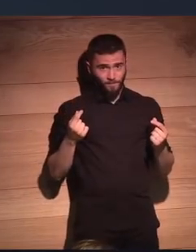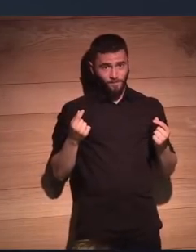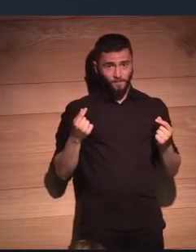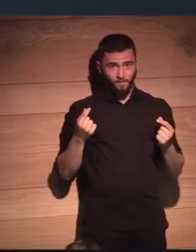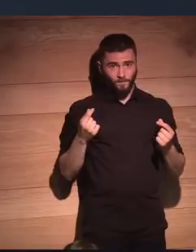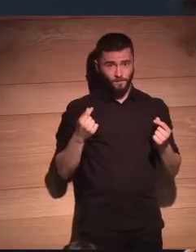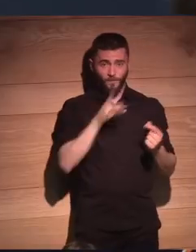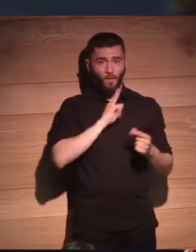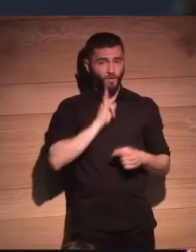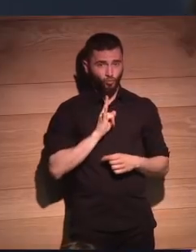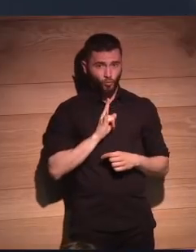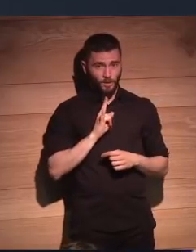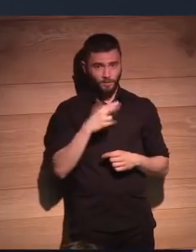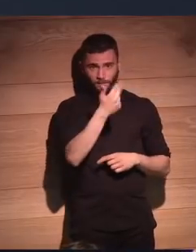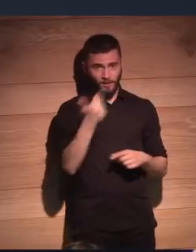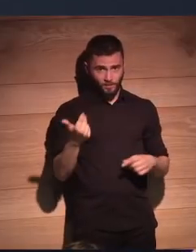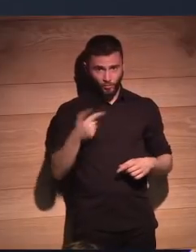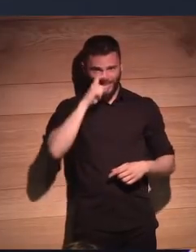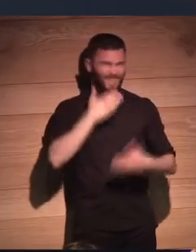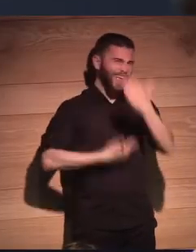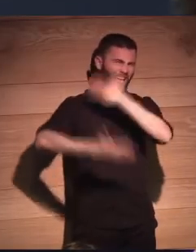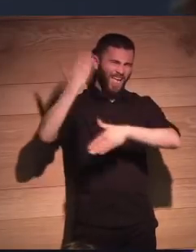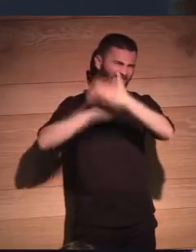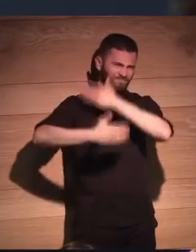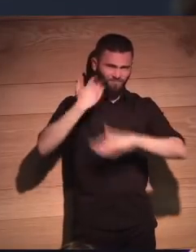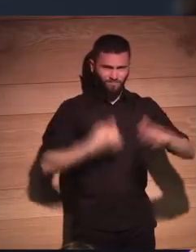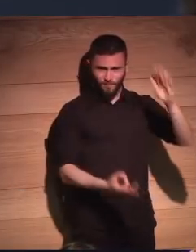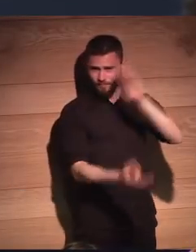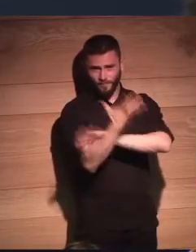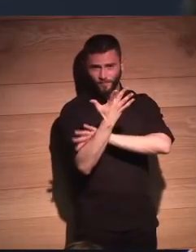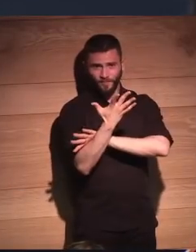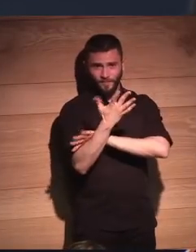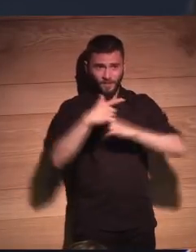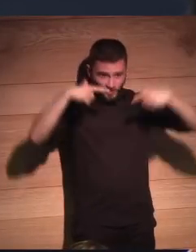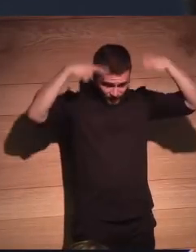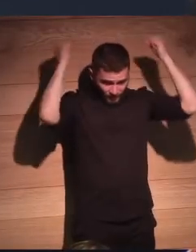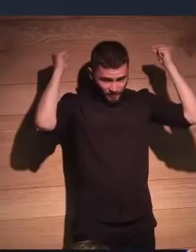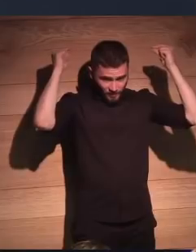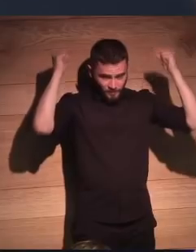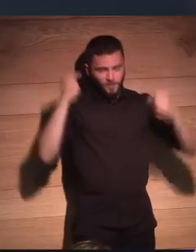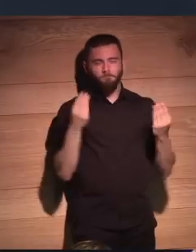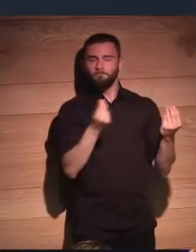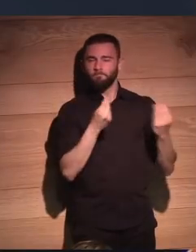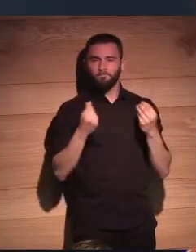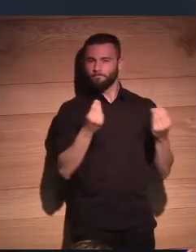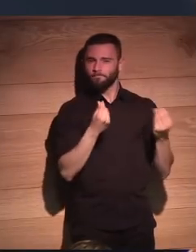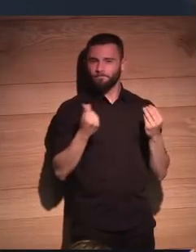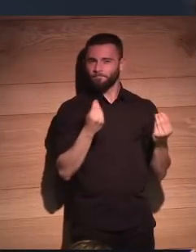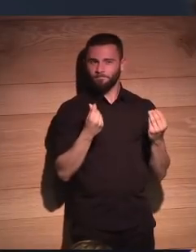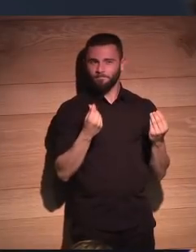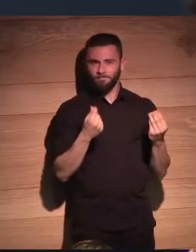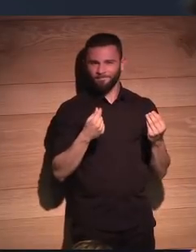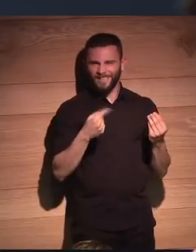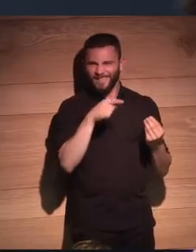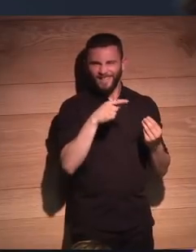que resulta que hay unas pinturas paleolíticas que han aparecido y Batman se huele, y los especialistas se huele que no